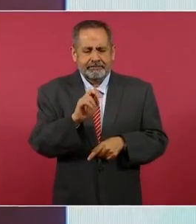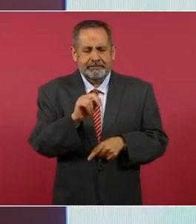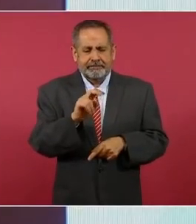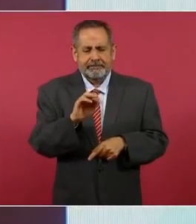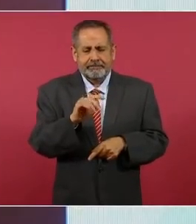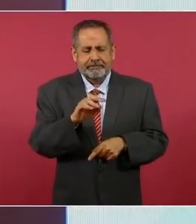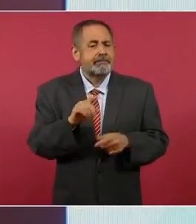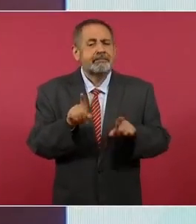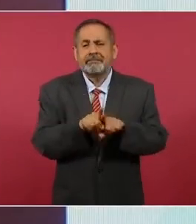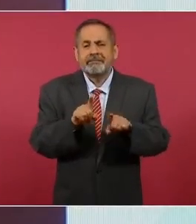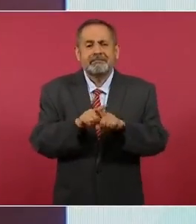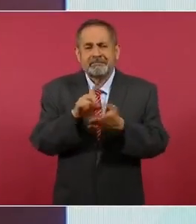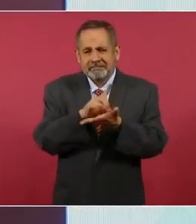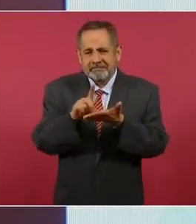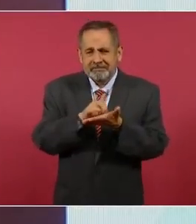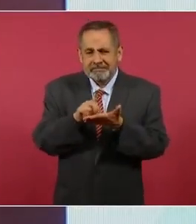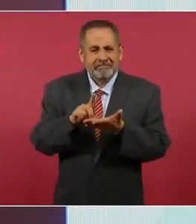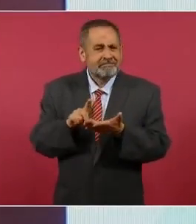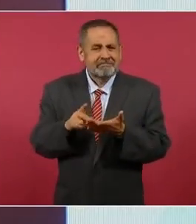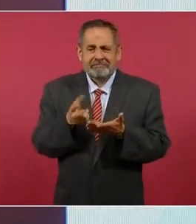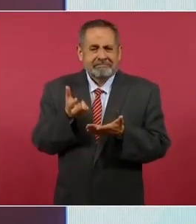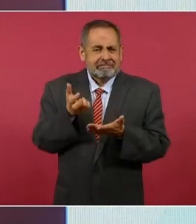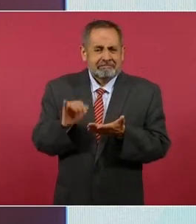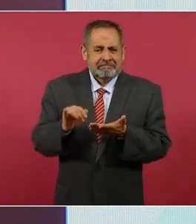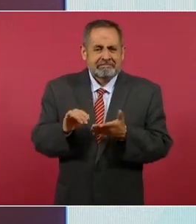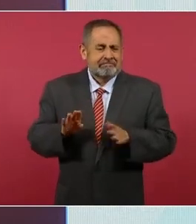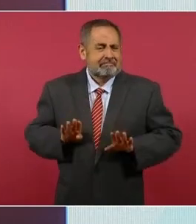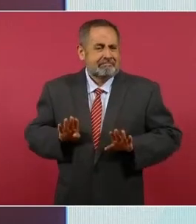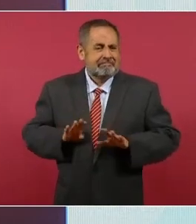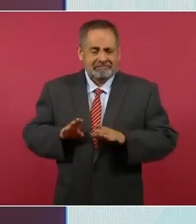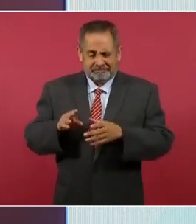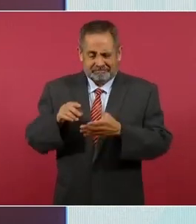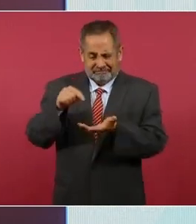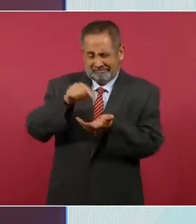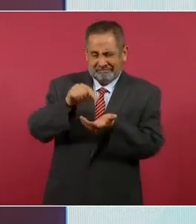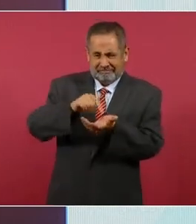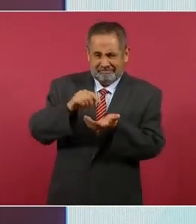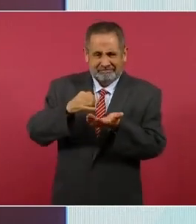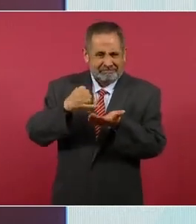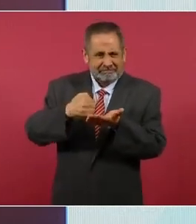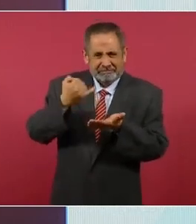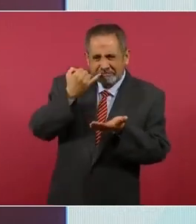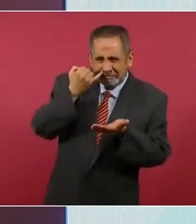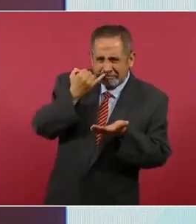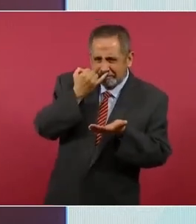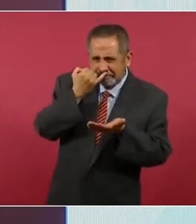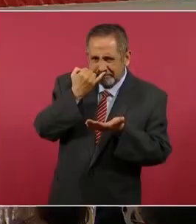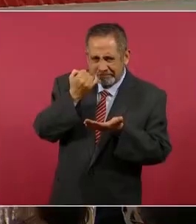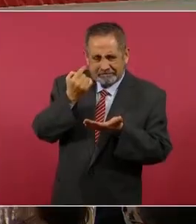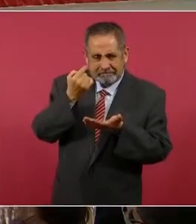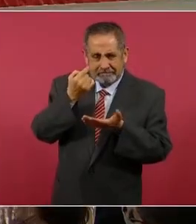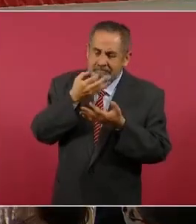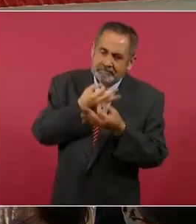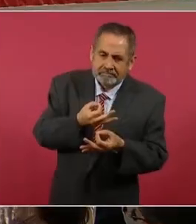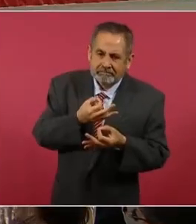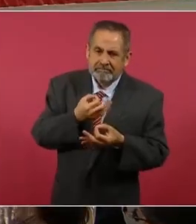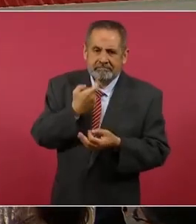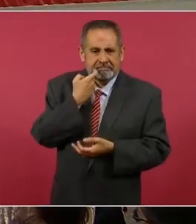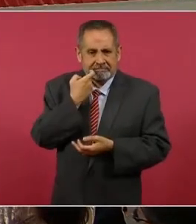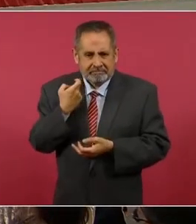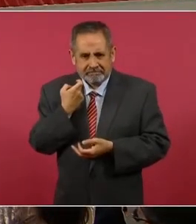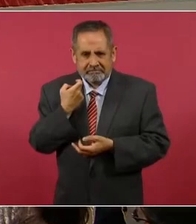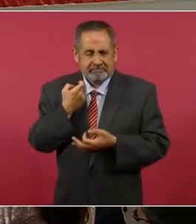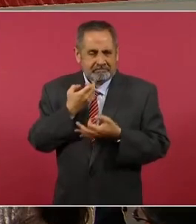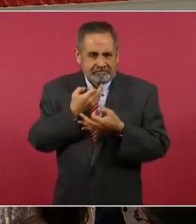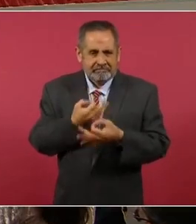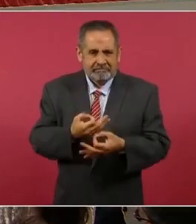drogas que por su tipo, por sus efectos en el organismo, por la rápida dependencia y